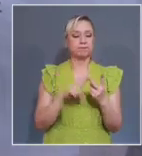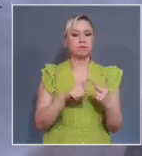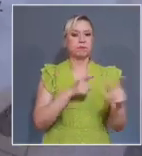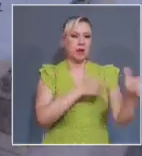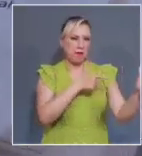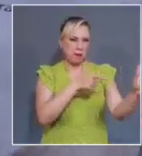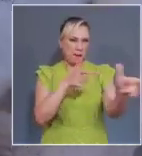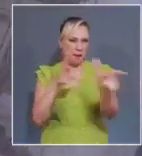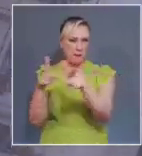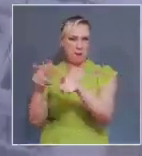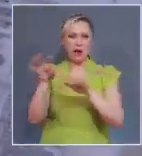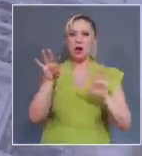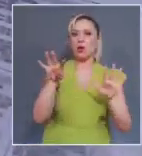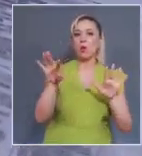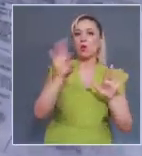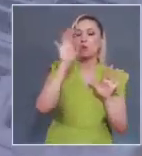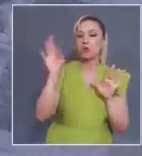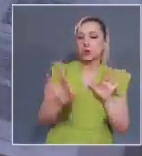y amenazas